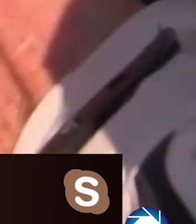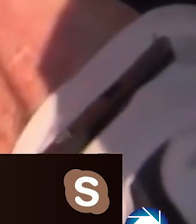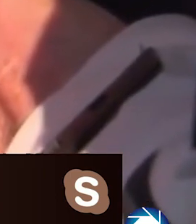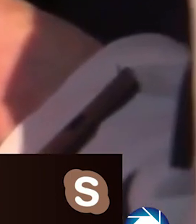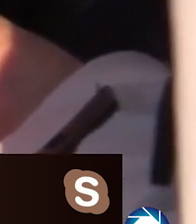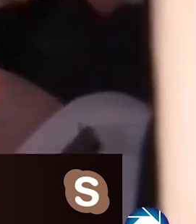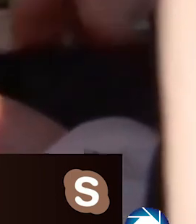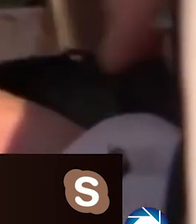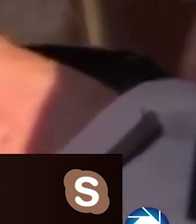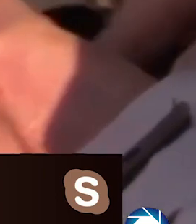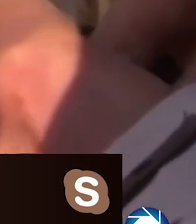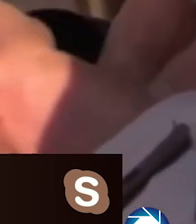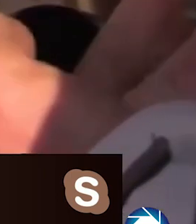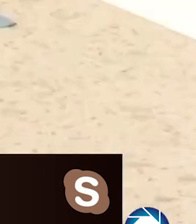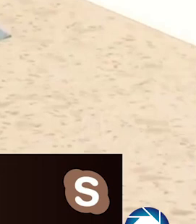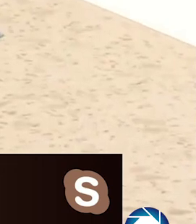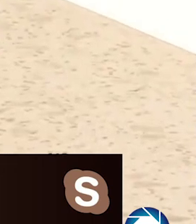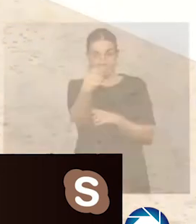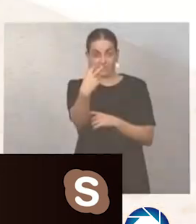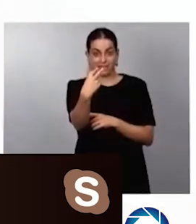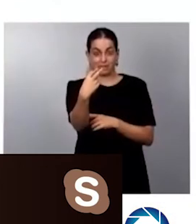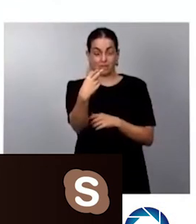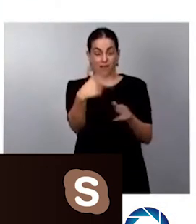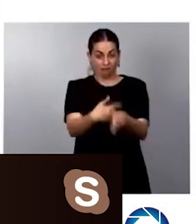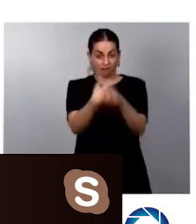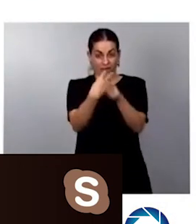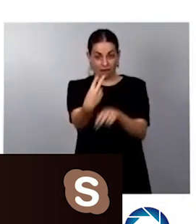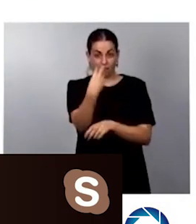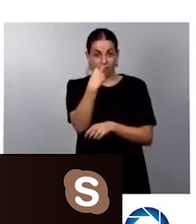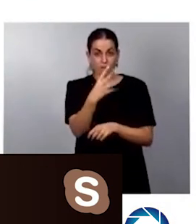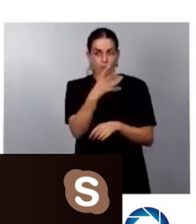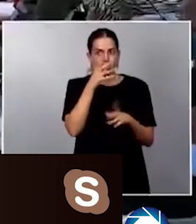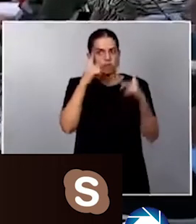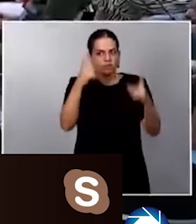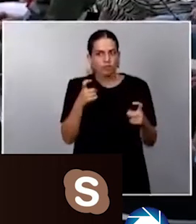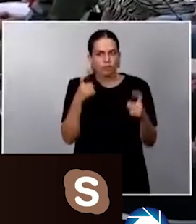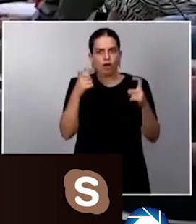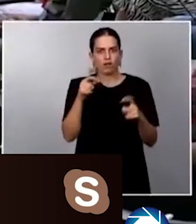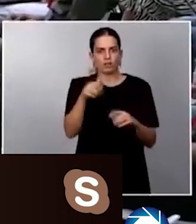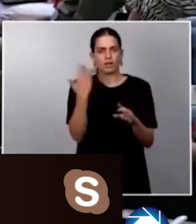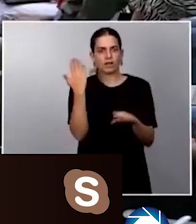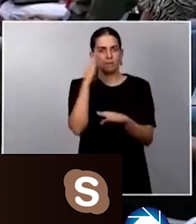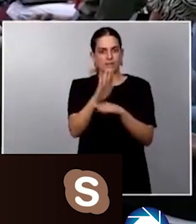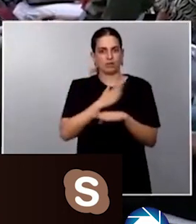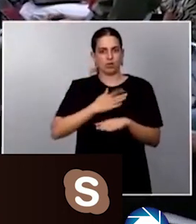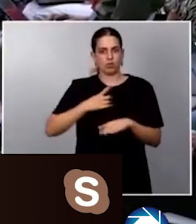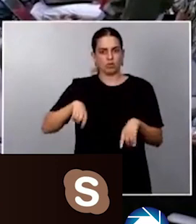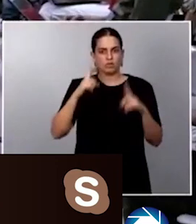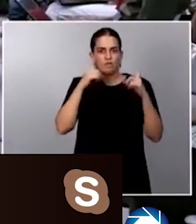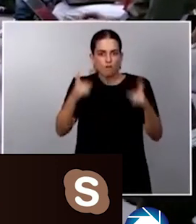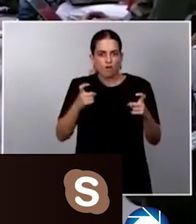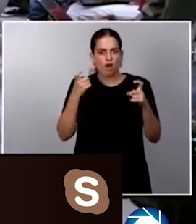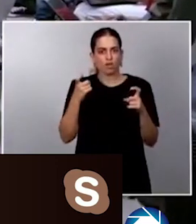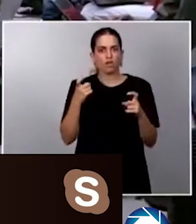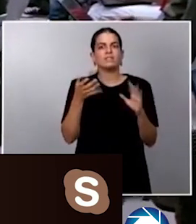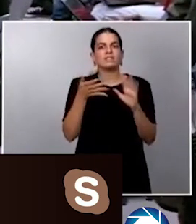negativa ya ni se habla de soluciones una cosa como que ya se da por se da por por quebrado entonces no hay un solo indicador económico no sé si a ti